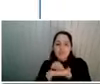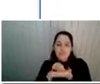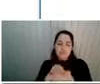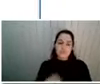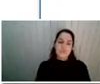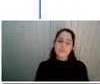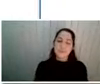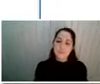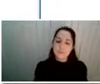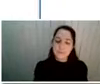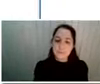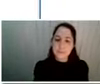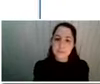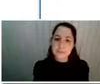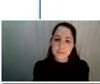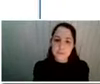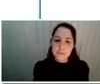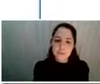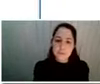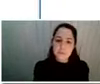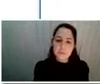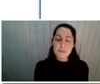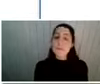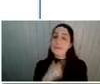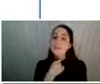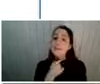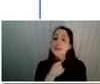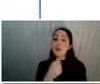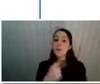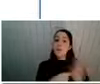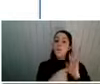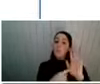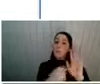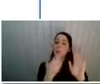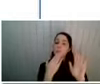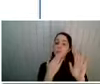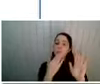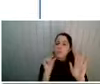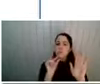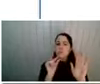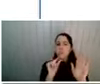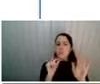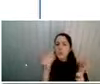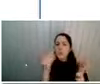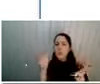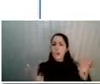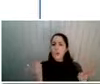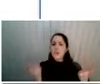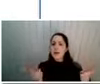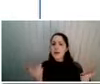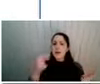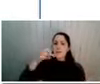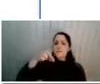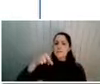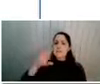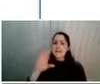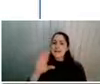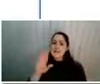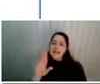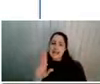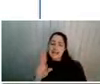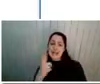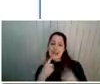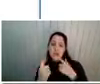Quiero, antes de terminar, mostrarles un poco y comparar un poco la PCR con otros test de